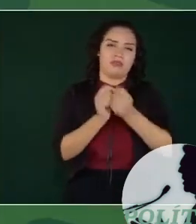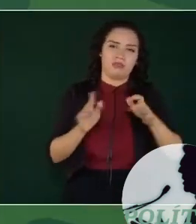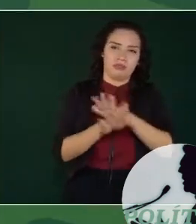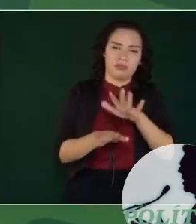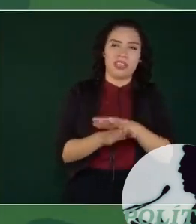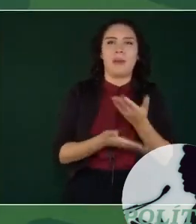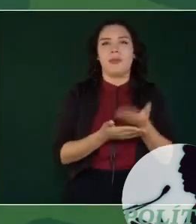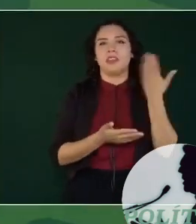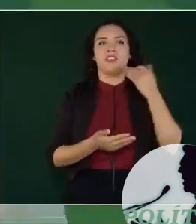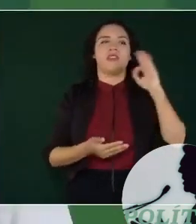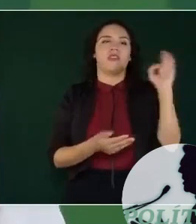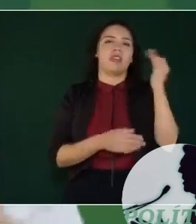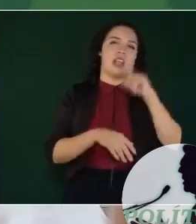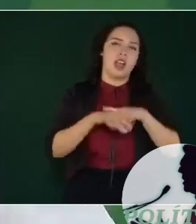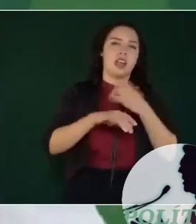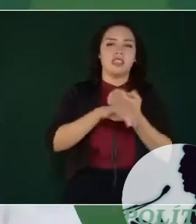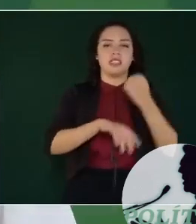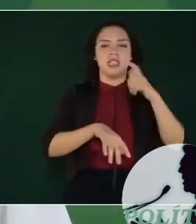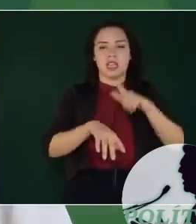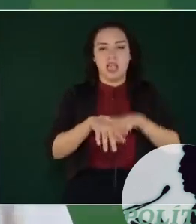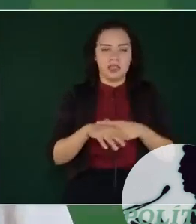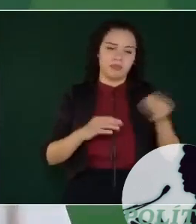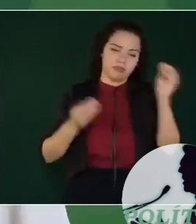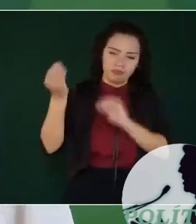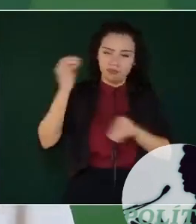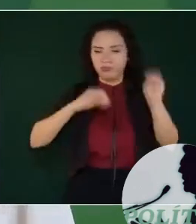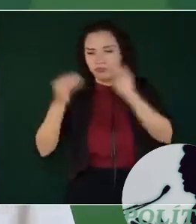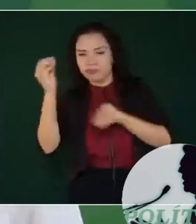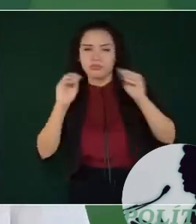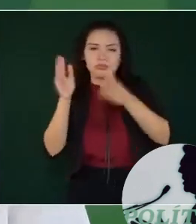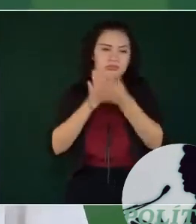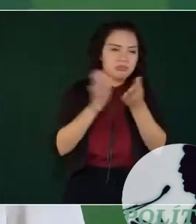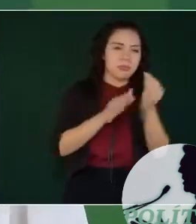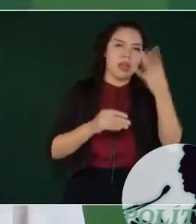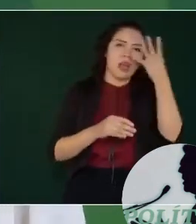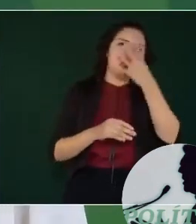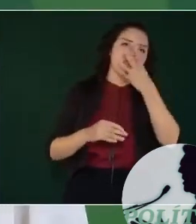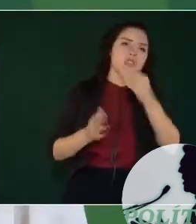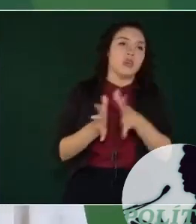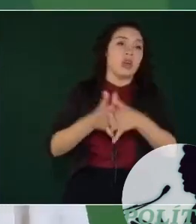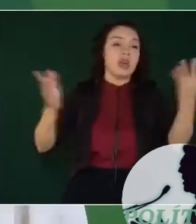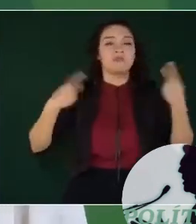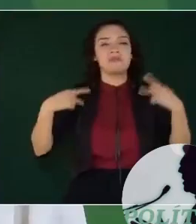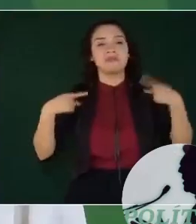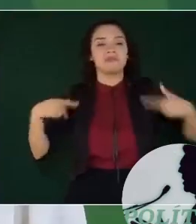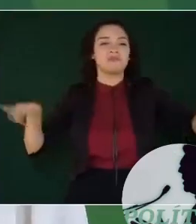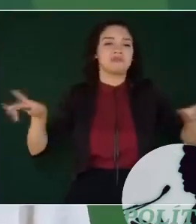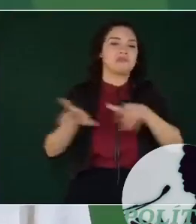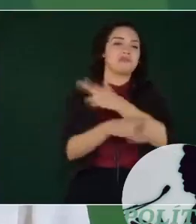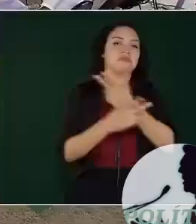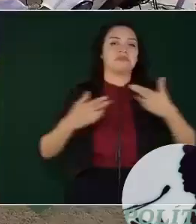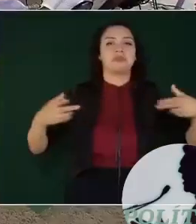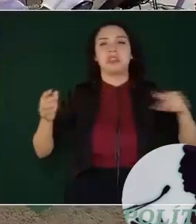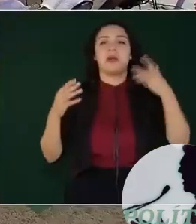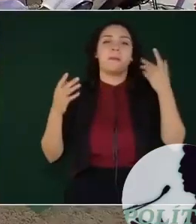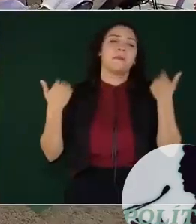federales y estatales para ir mejorando este espacio público y recreativo importante del corazón aquí de la